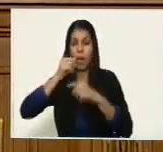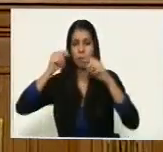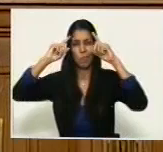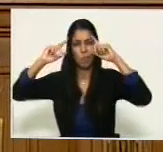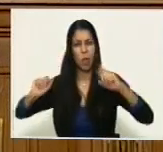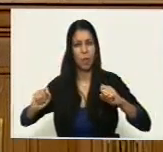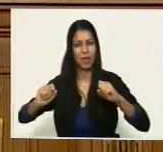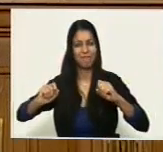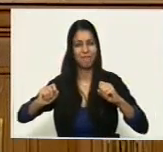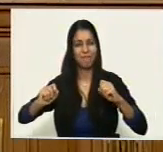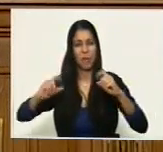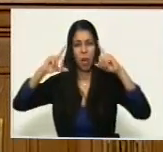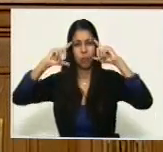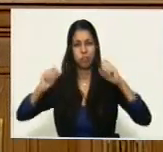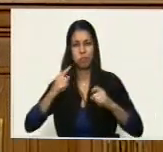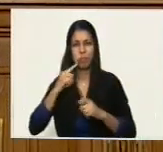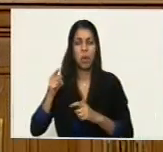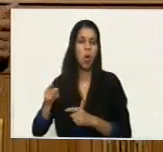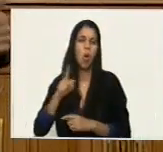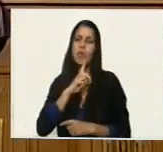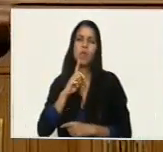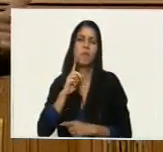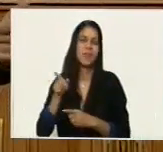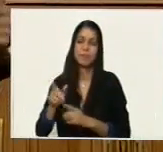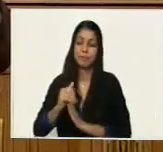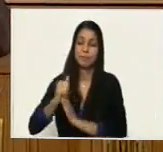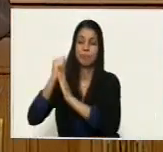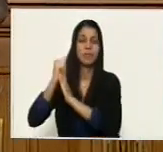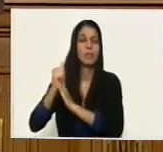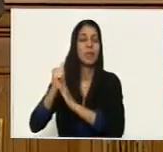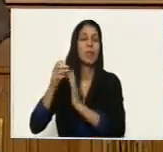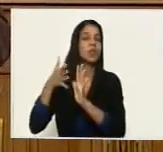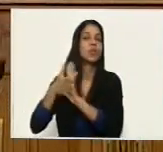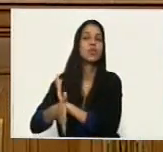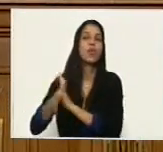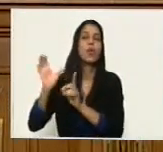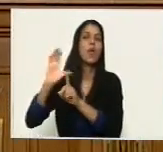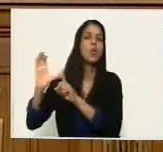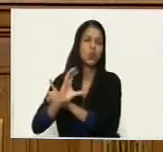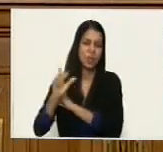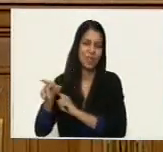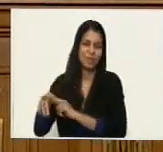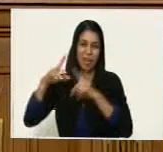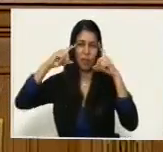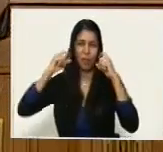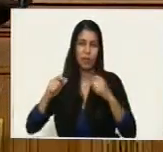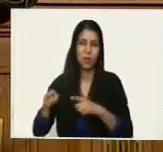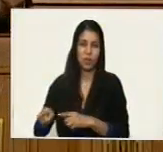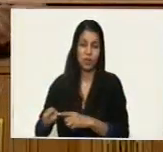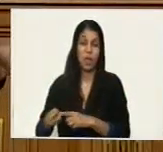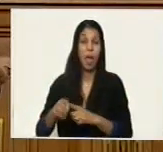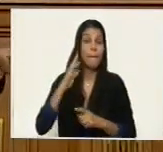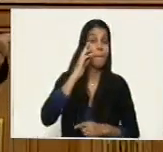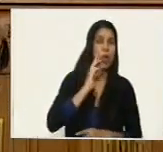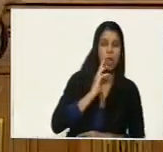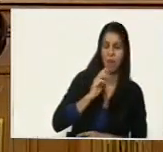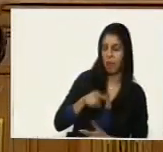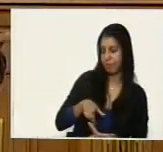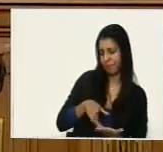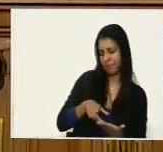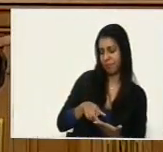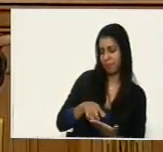llamado José Rato Charlo, que fue director del suplemento cultural de Última Noticia. Cuando Bolívar agarra y dice,